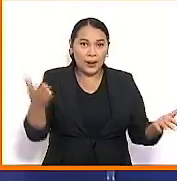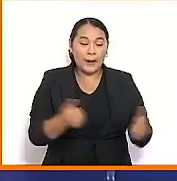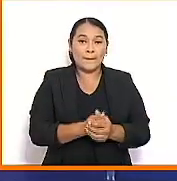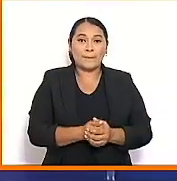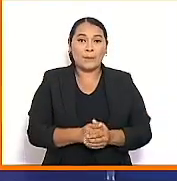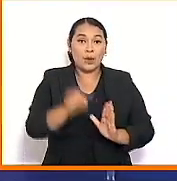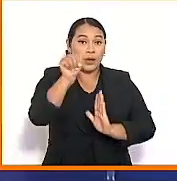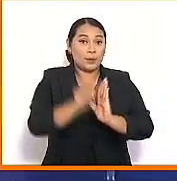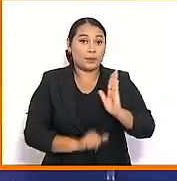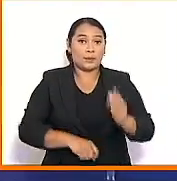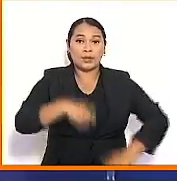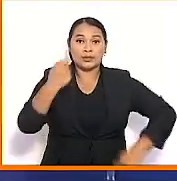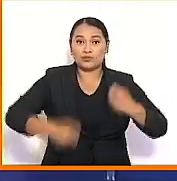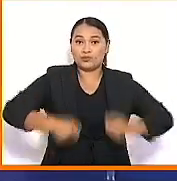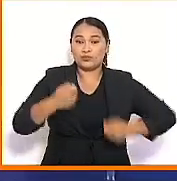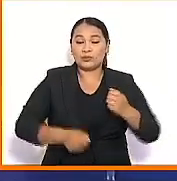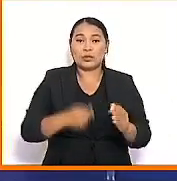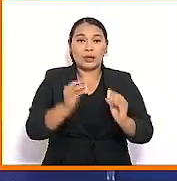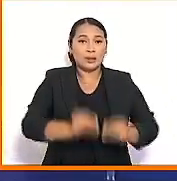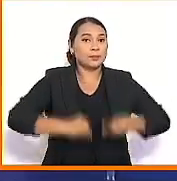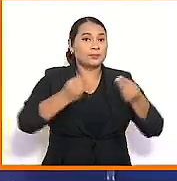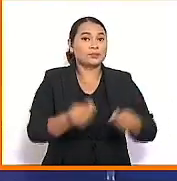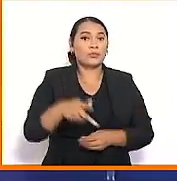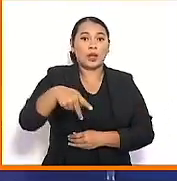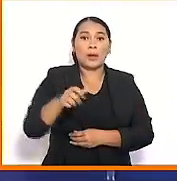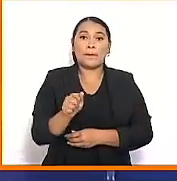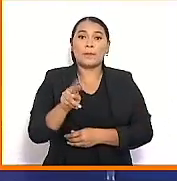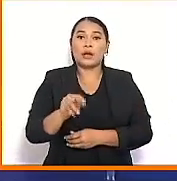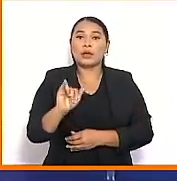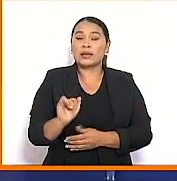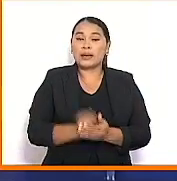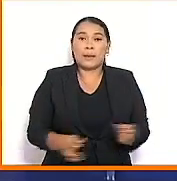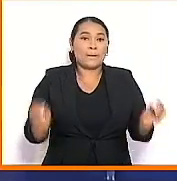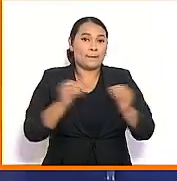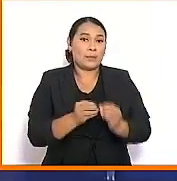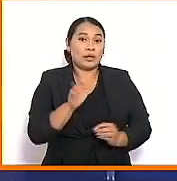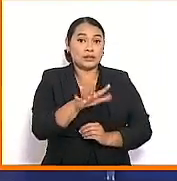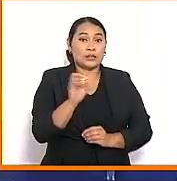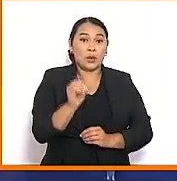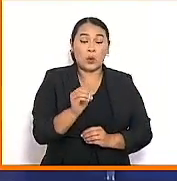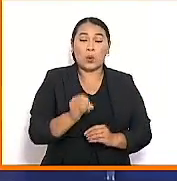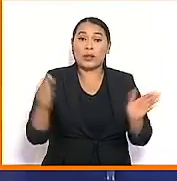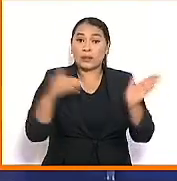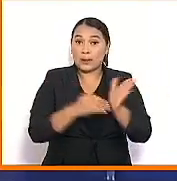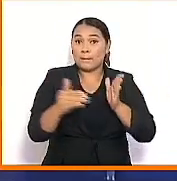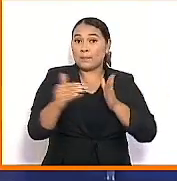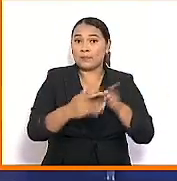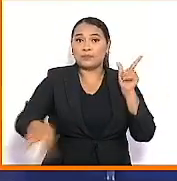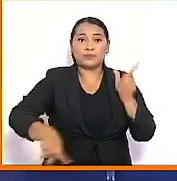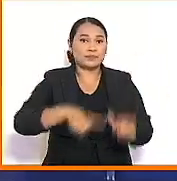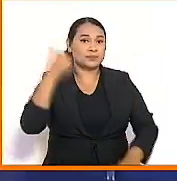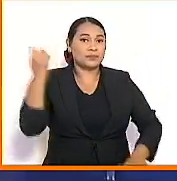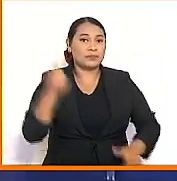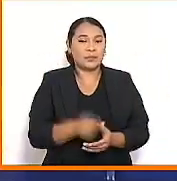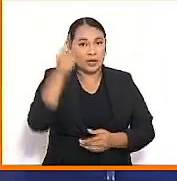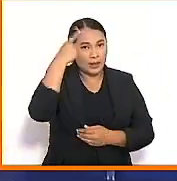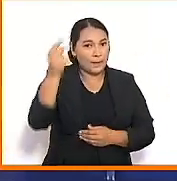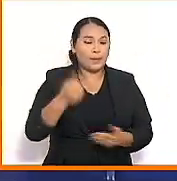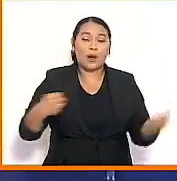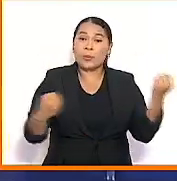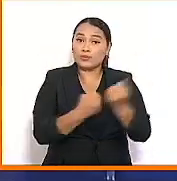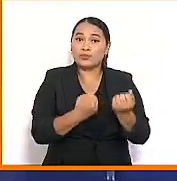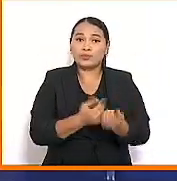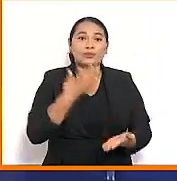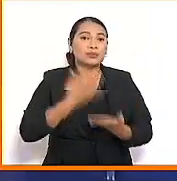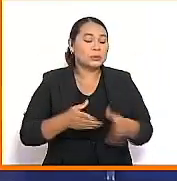en el mes de septiembre entregamos al Panit más de 50.3 millones de lempiras a beneficio de proyectos